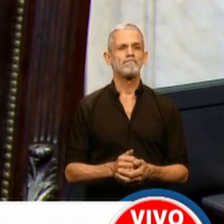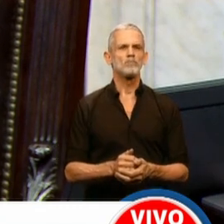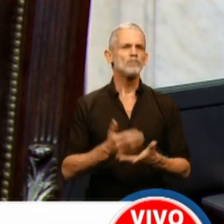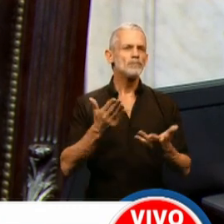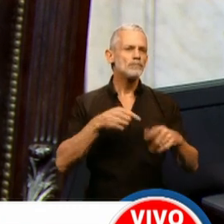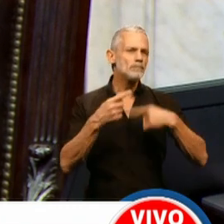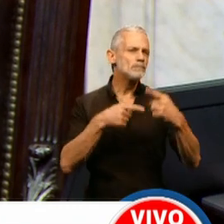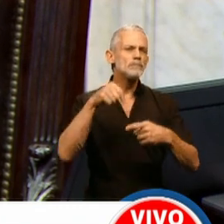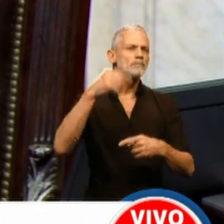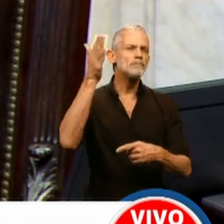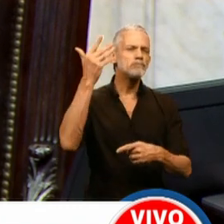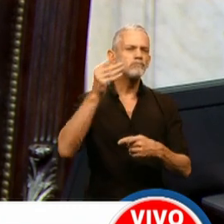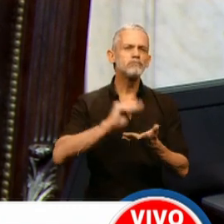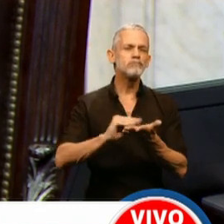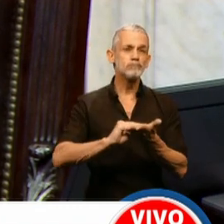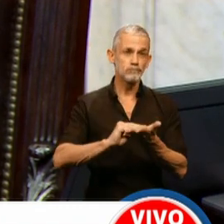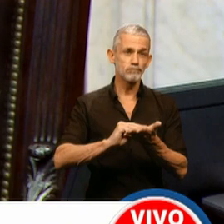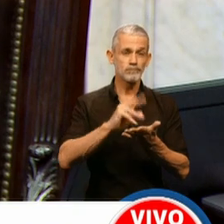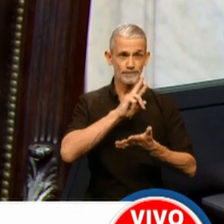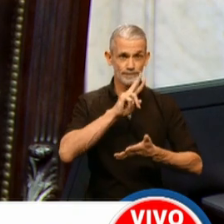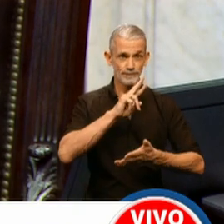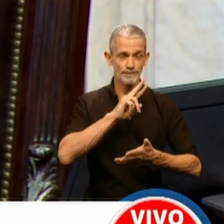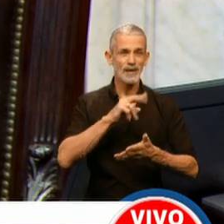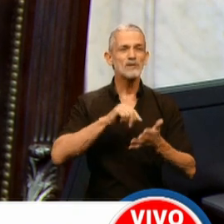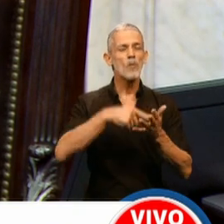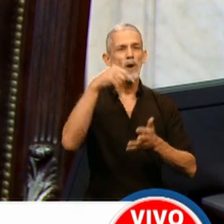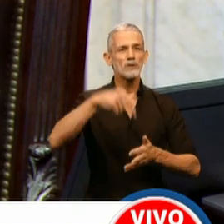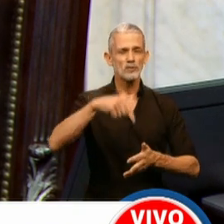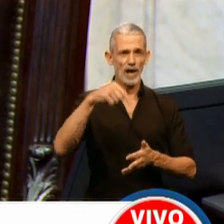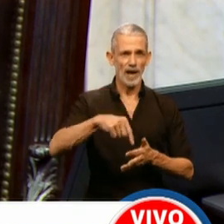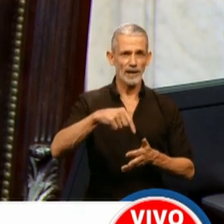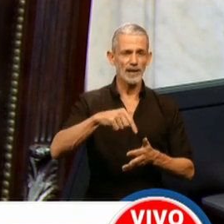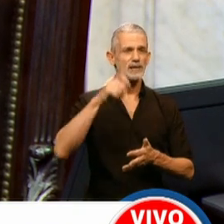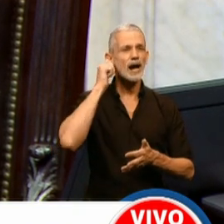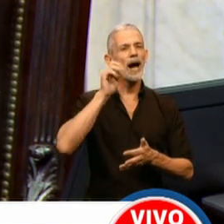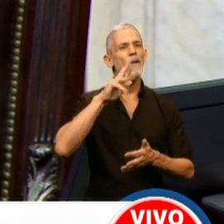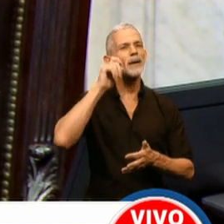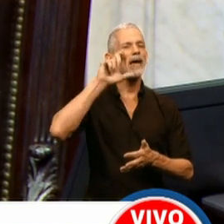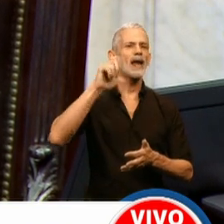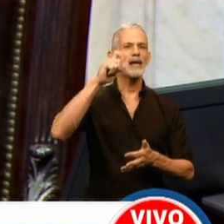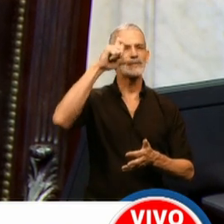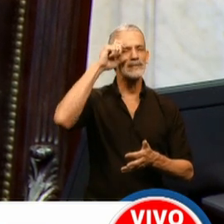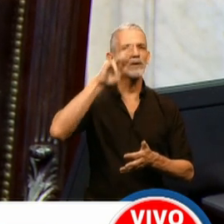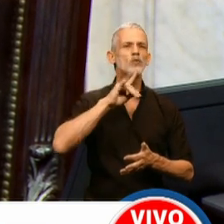continúa en el uso de la palabra la diputada por la ciudad de buenos aires gabriela cerutti